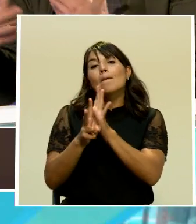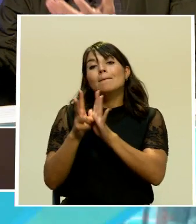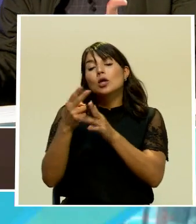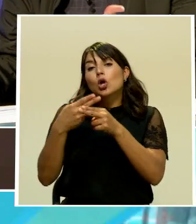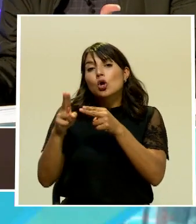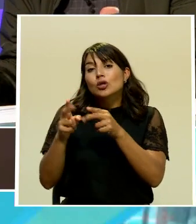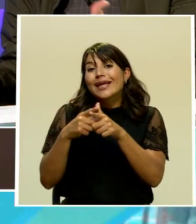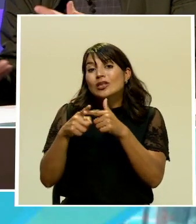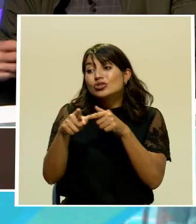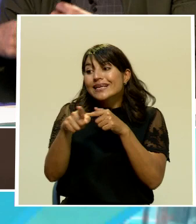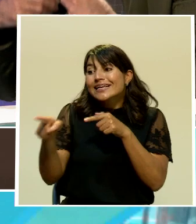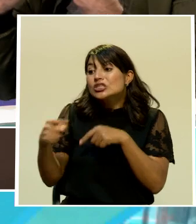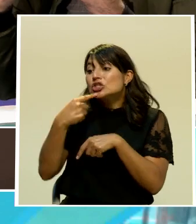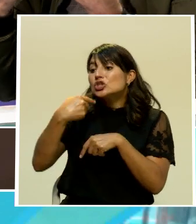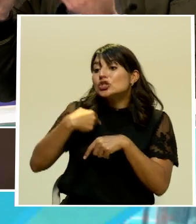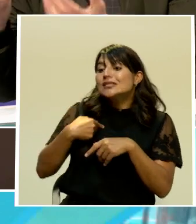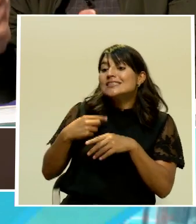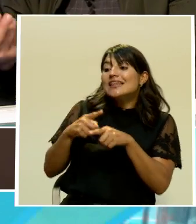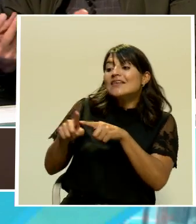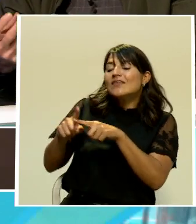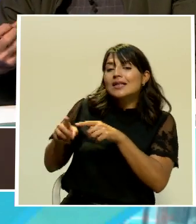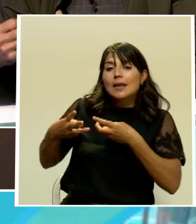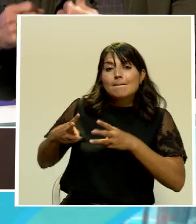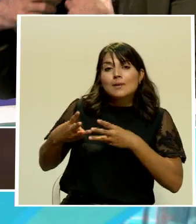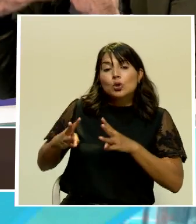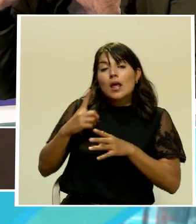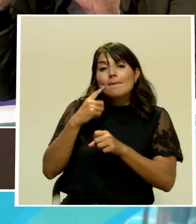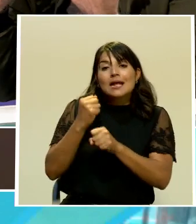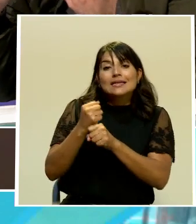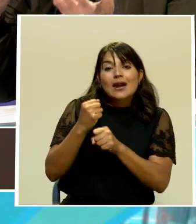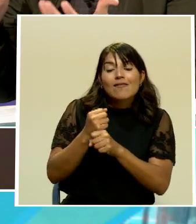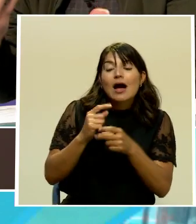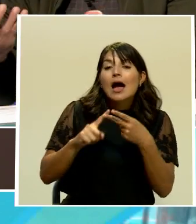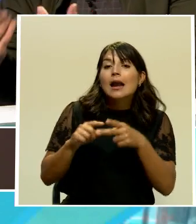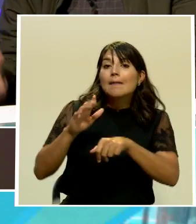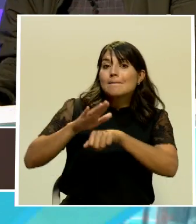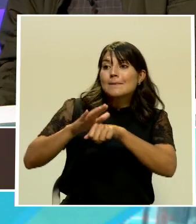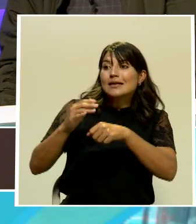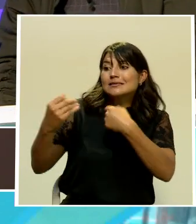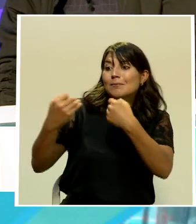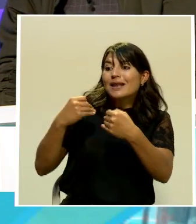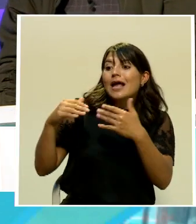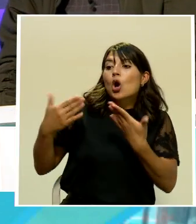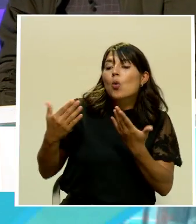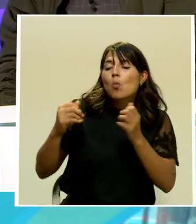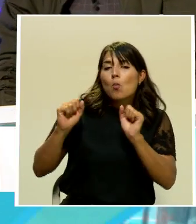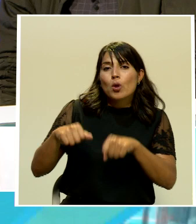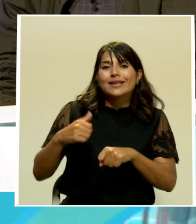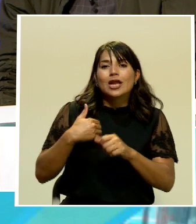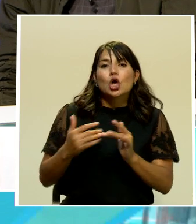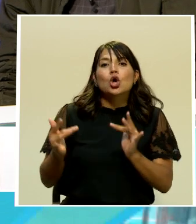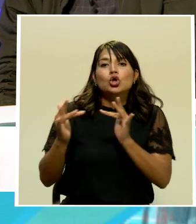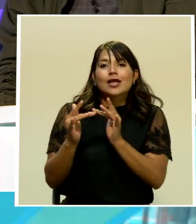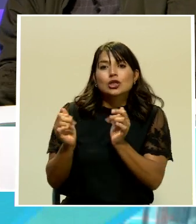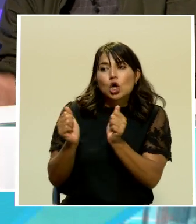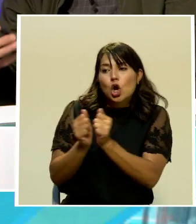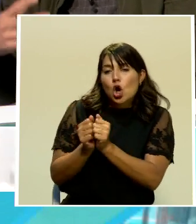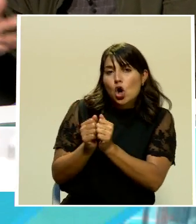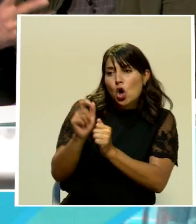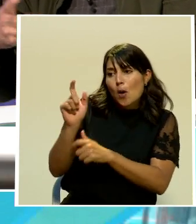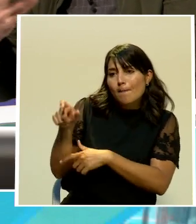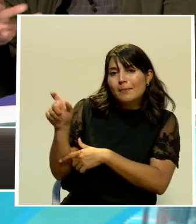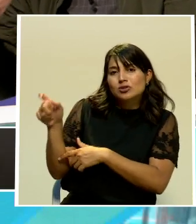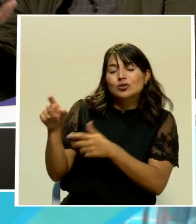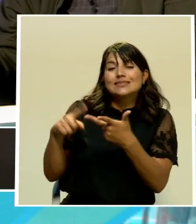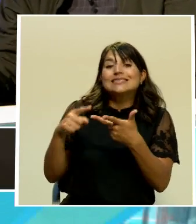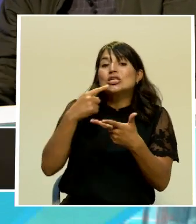te dan métodos de trabajo, te ayudan a acercarte a los personajes, a los temas y también te dan tips para